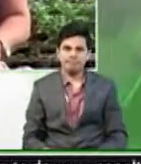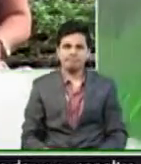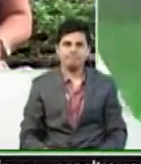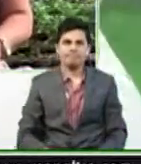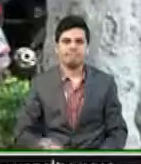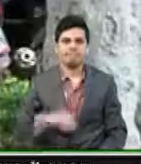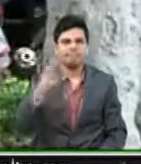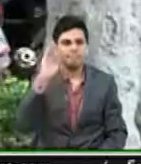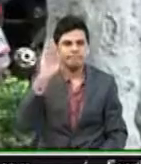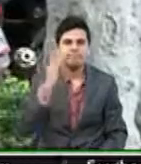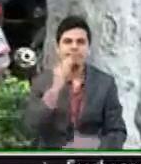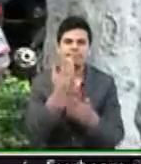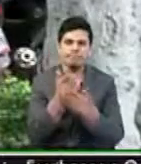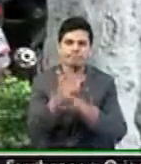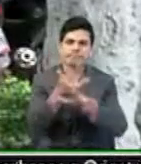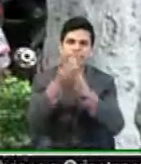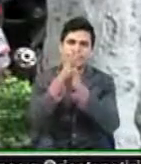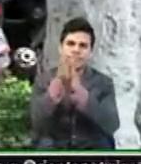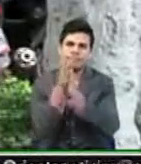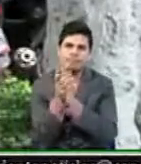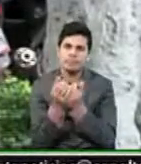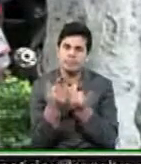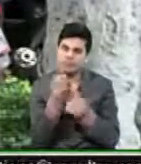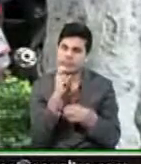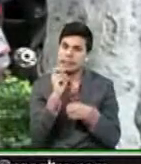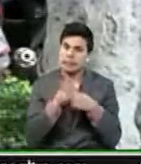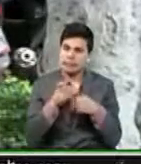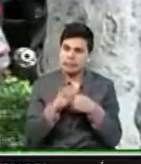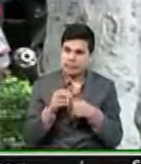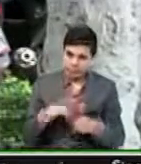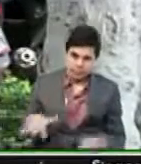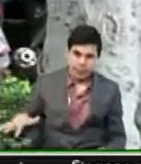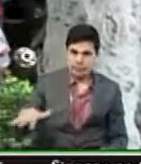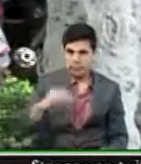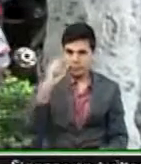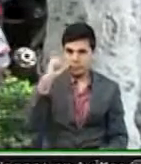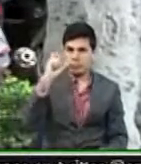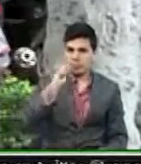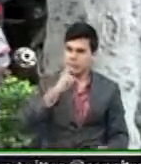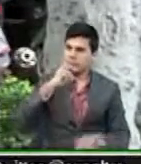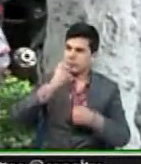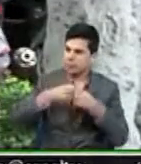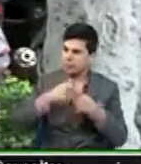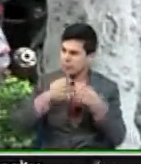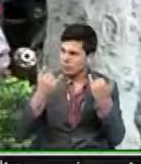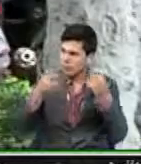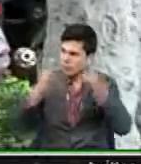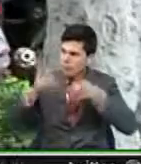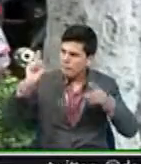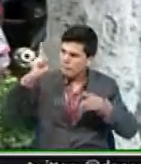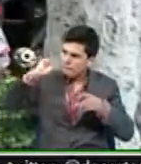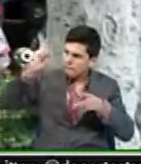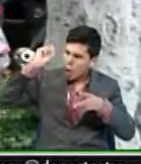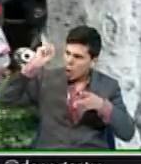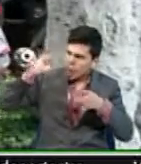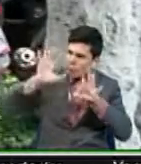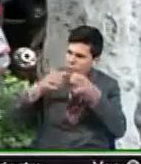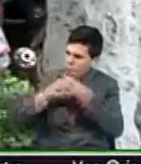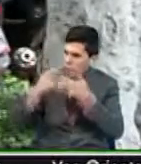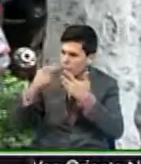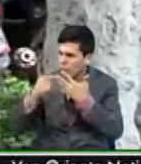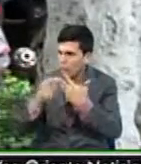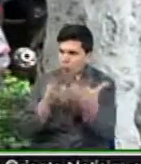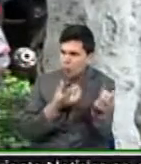Buenas tardes. Es lamentable la situación que se vive en ese momento en la capital norte santandereana. Ante ello, los funcionarios públicos de las